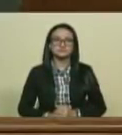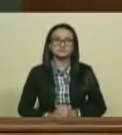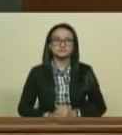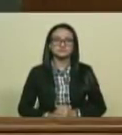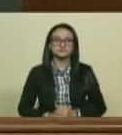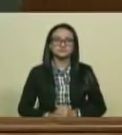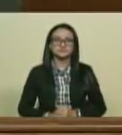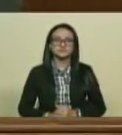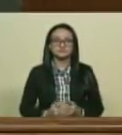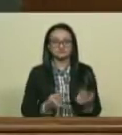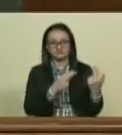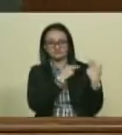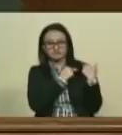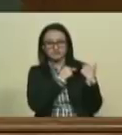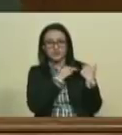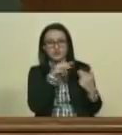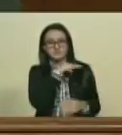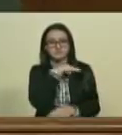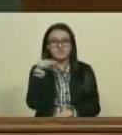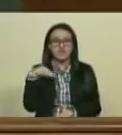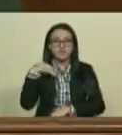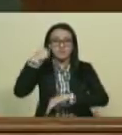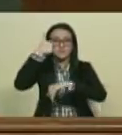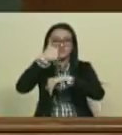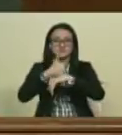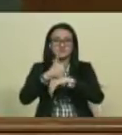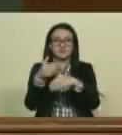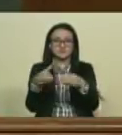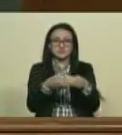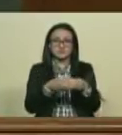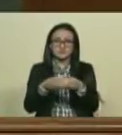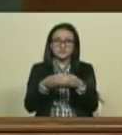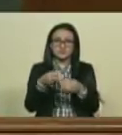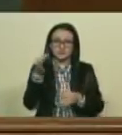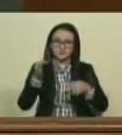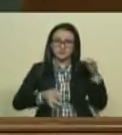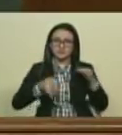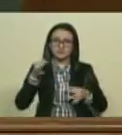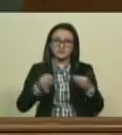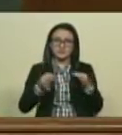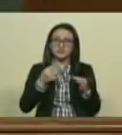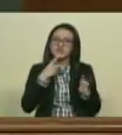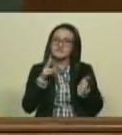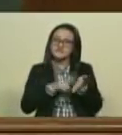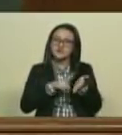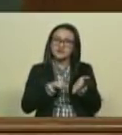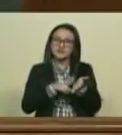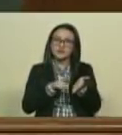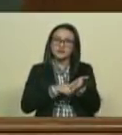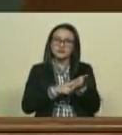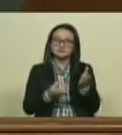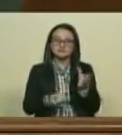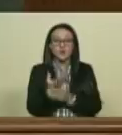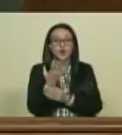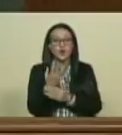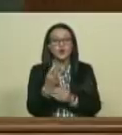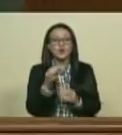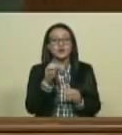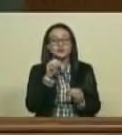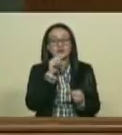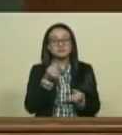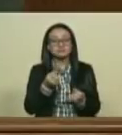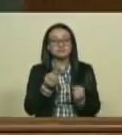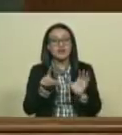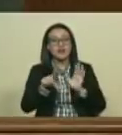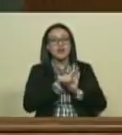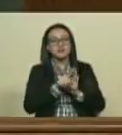Fue designado miembro principal de la Comisión de la Justicia y la Verdad, creada por la ley